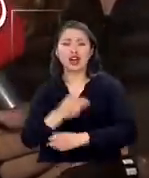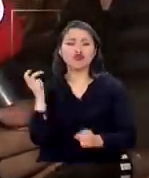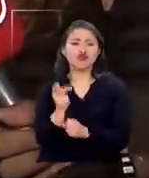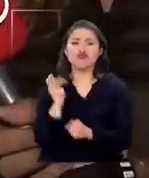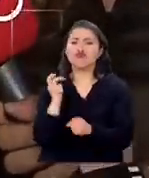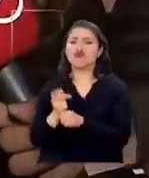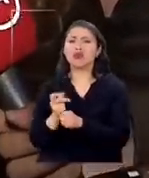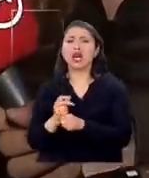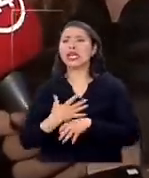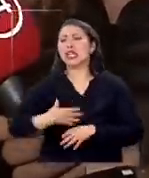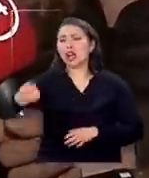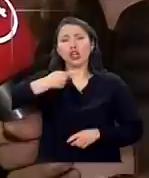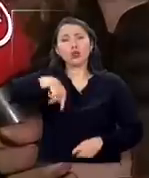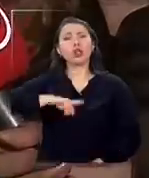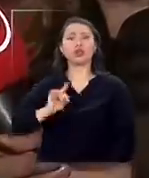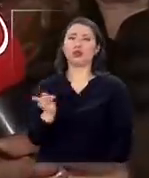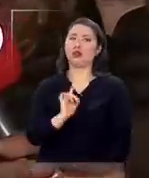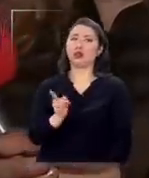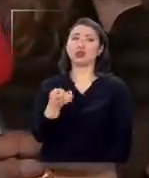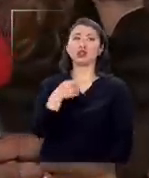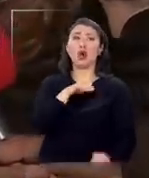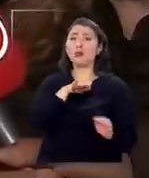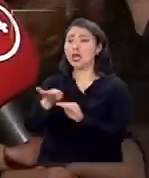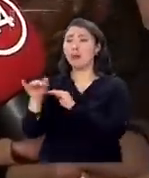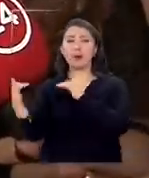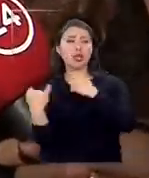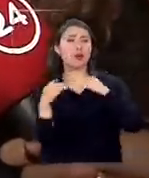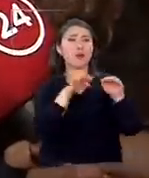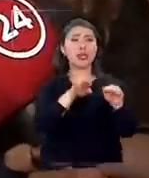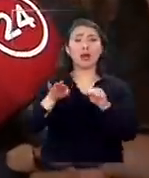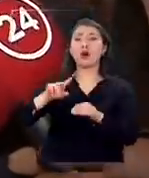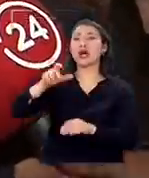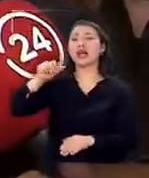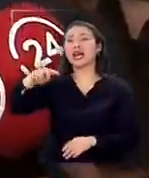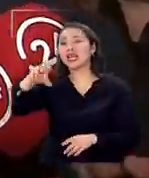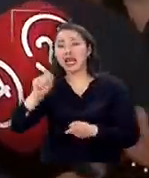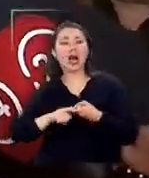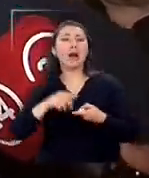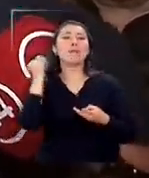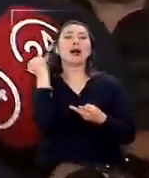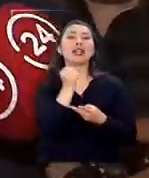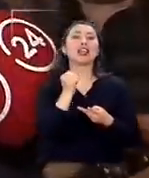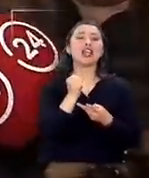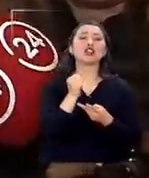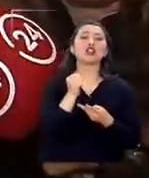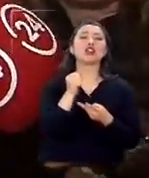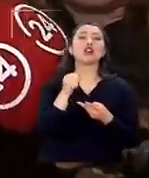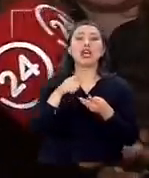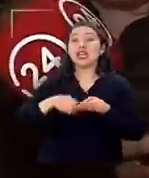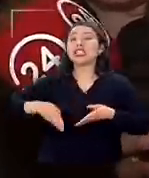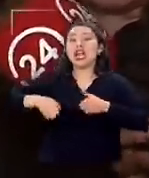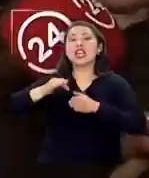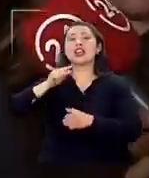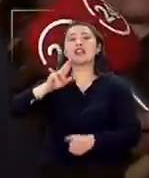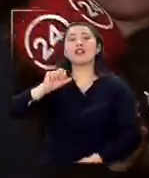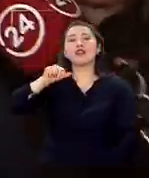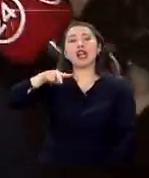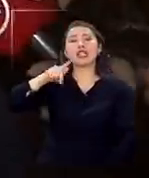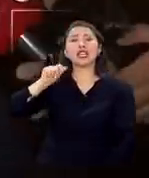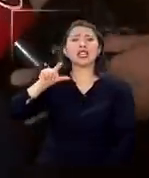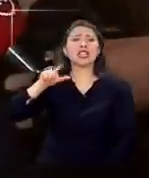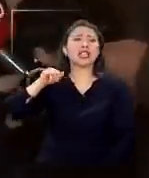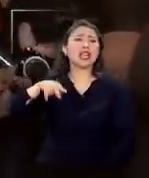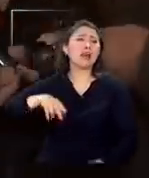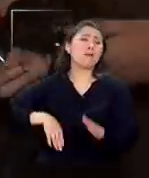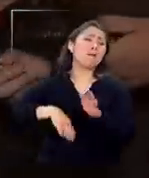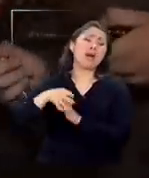quitar lo que es nuestro. Estamos apoyándonos entre todos, las gangas, Matadero Franklin, la calle Franklin. Somos más de 200 que